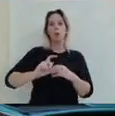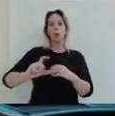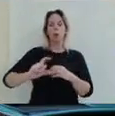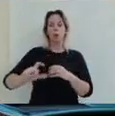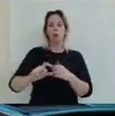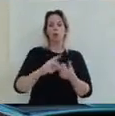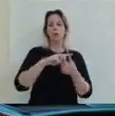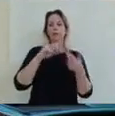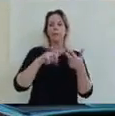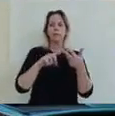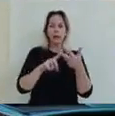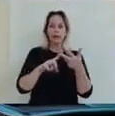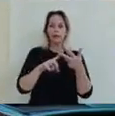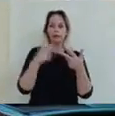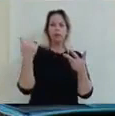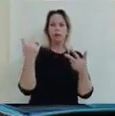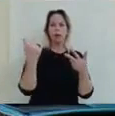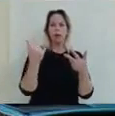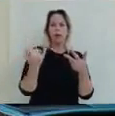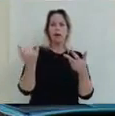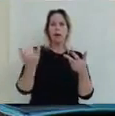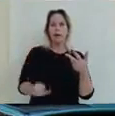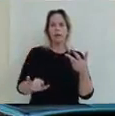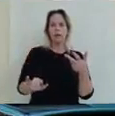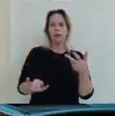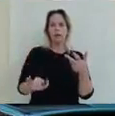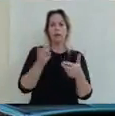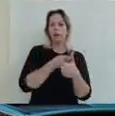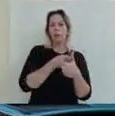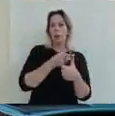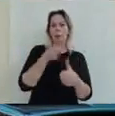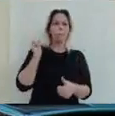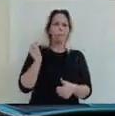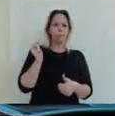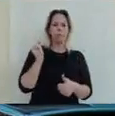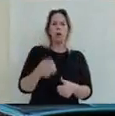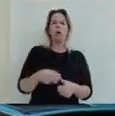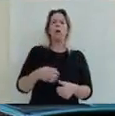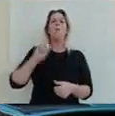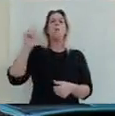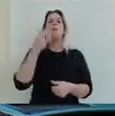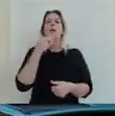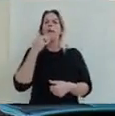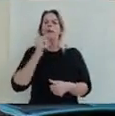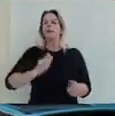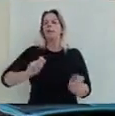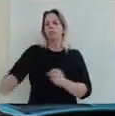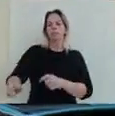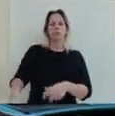recibida por el municipio durante el mes de abril. Lo que nosotros estamos pidiendo